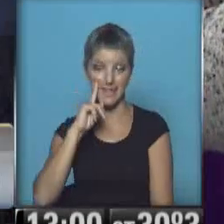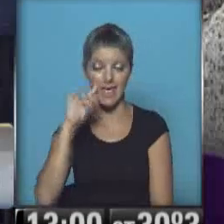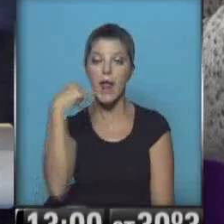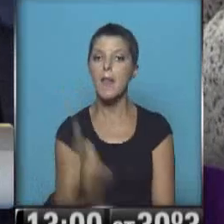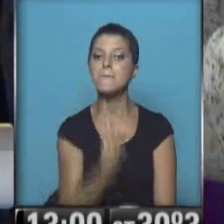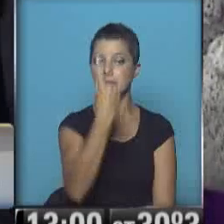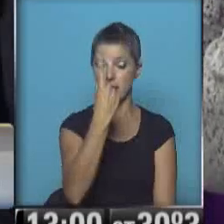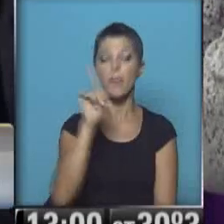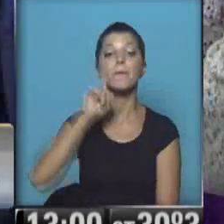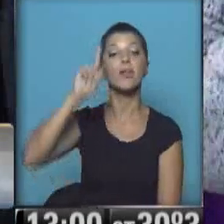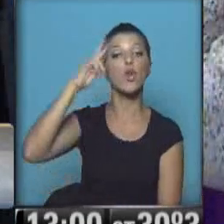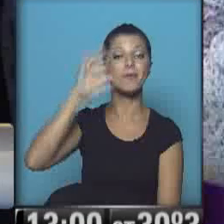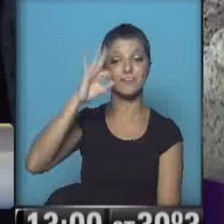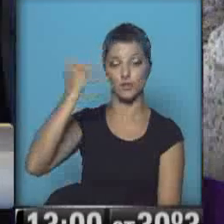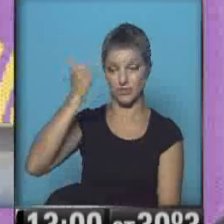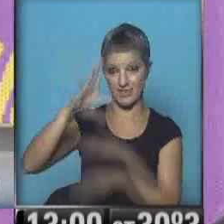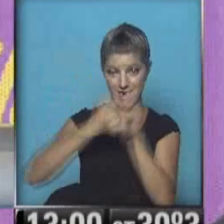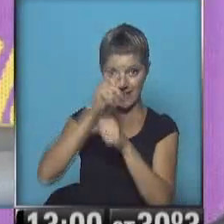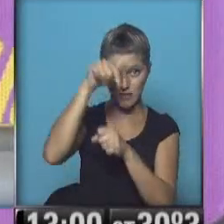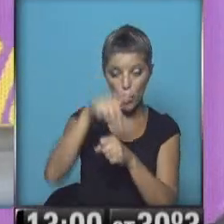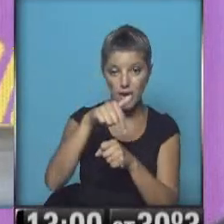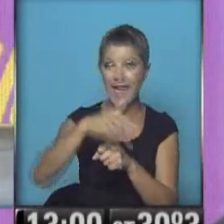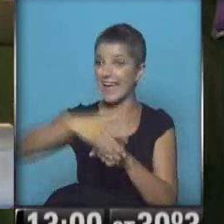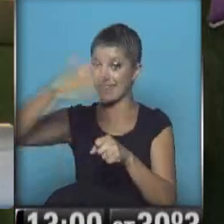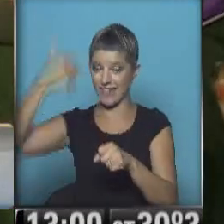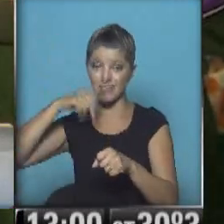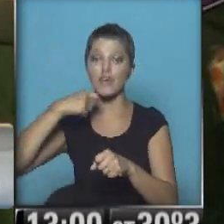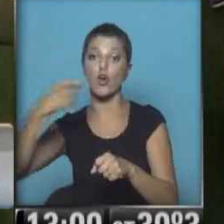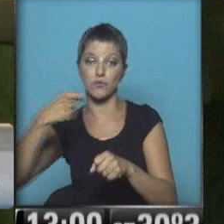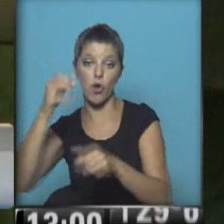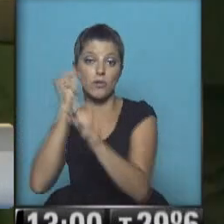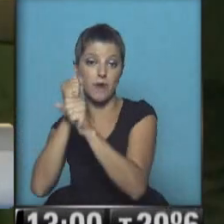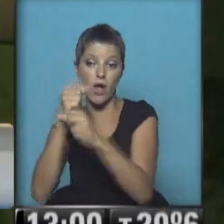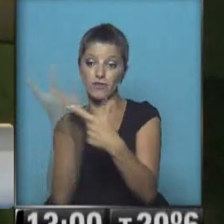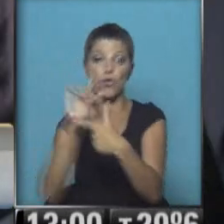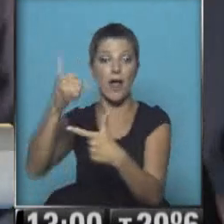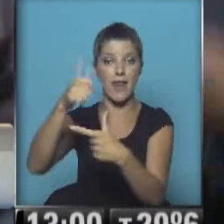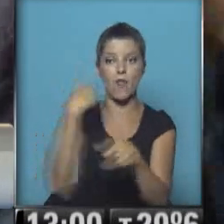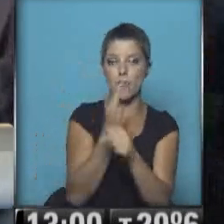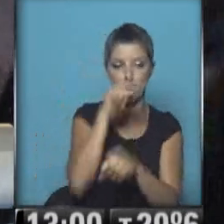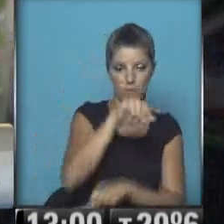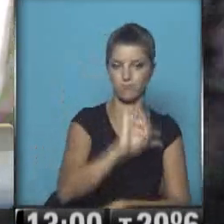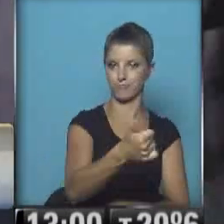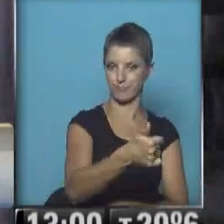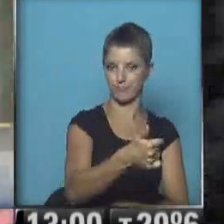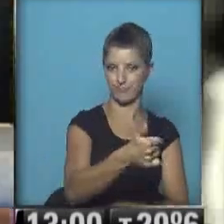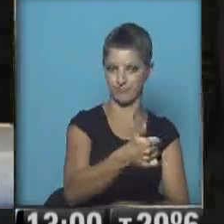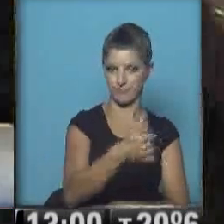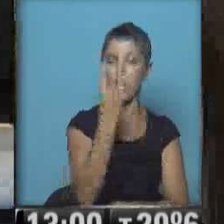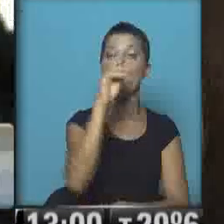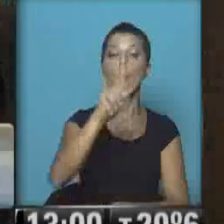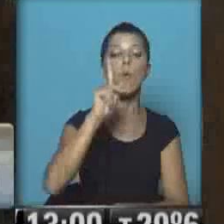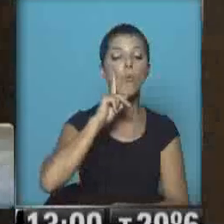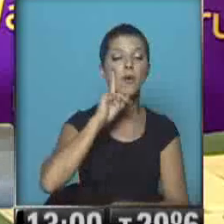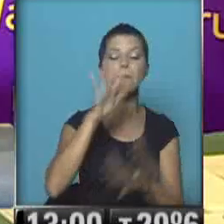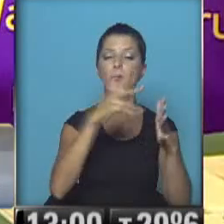vez desde 1906 que ni los conservadores ni los laboristas ganaran elecciones. El UKIP se quedó con